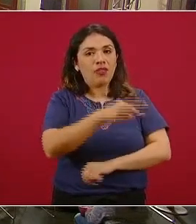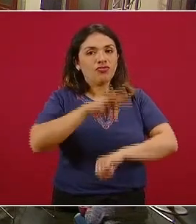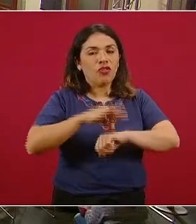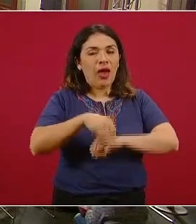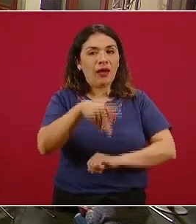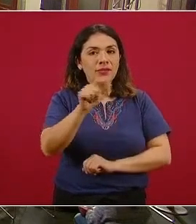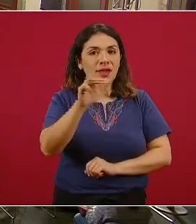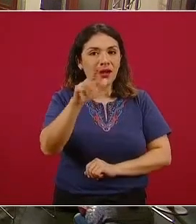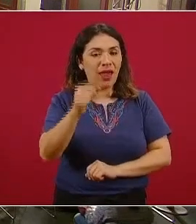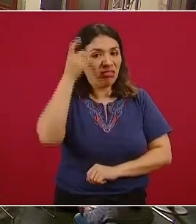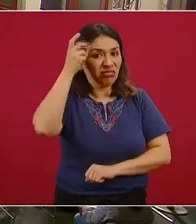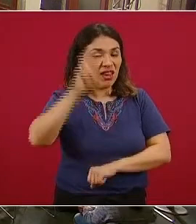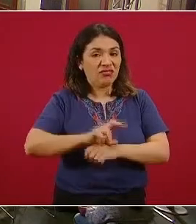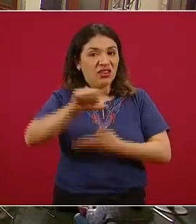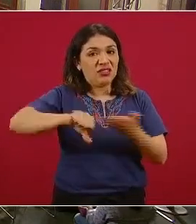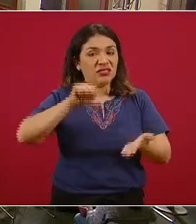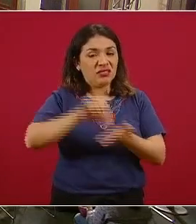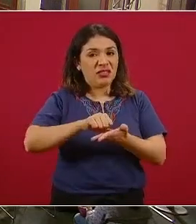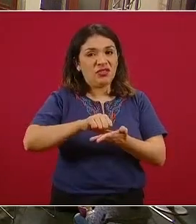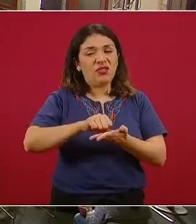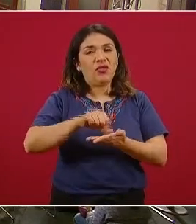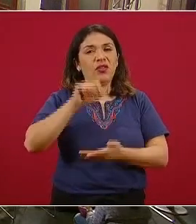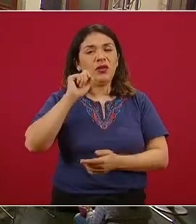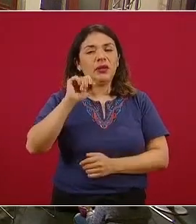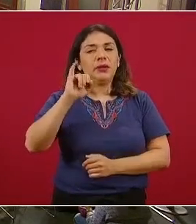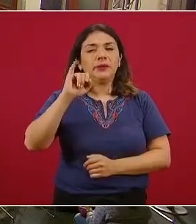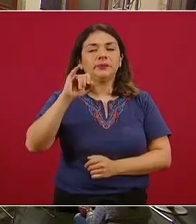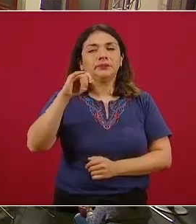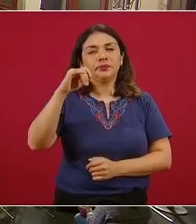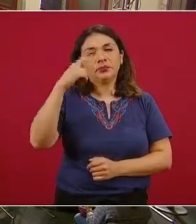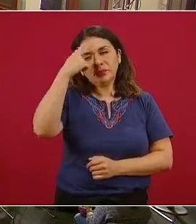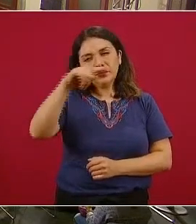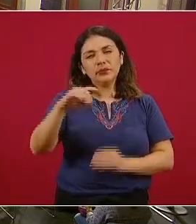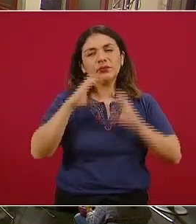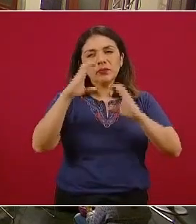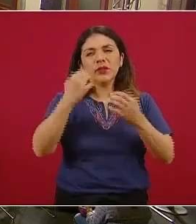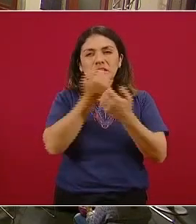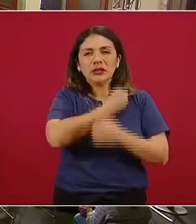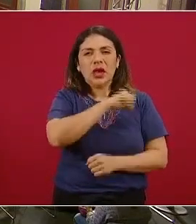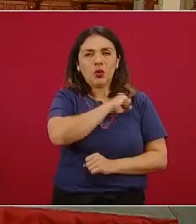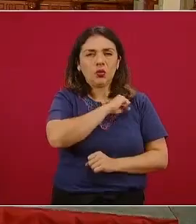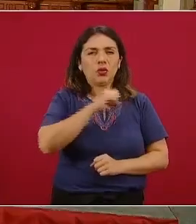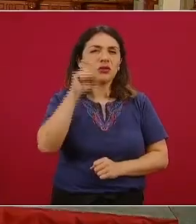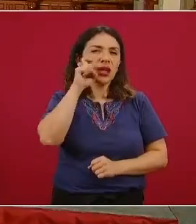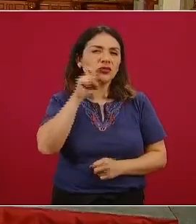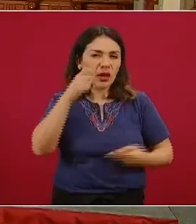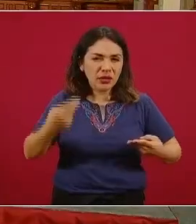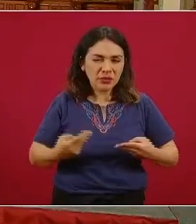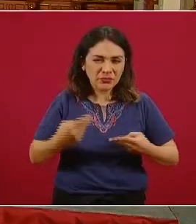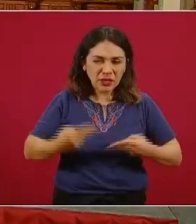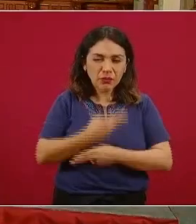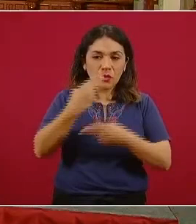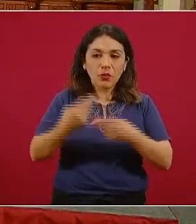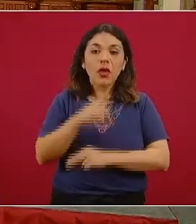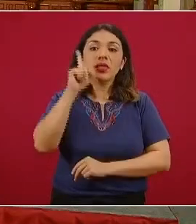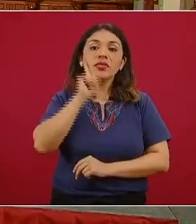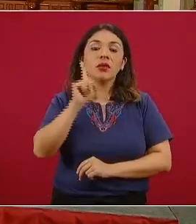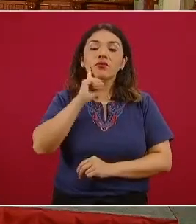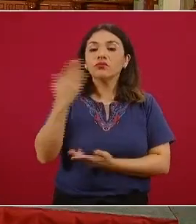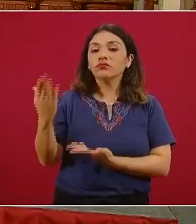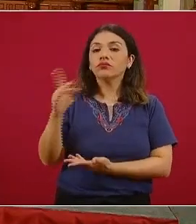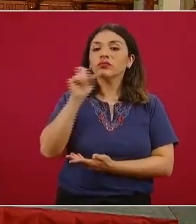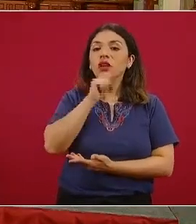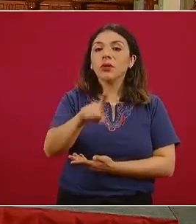directora del Centro Nacional de Equidad de Género y Salud Reproductiva, y con María del Rocío